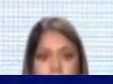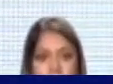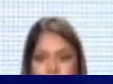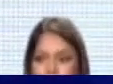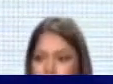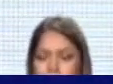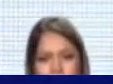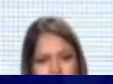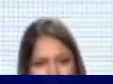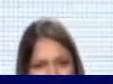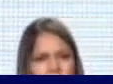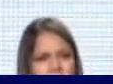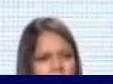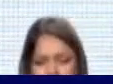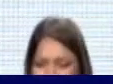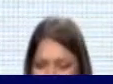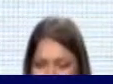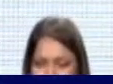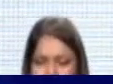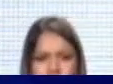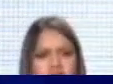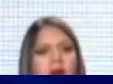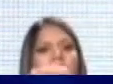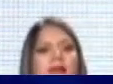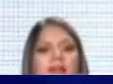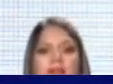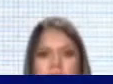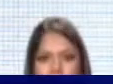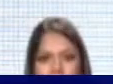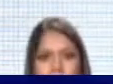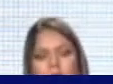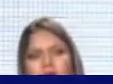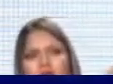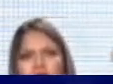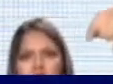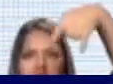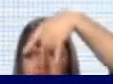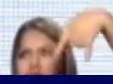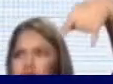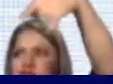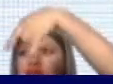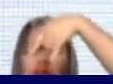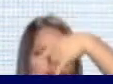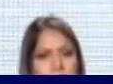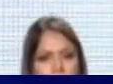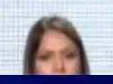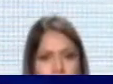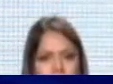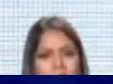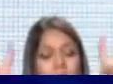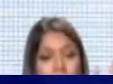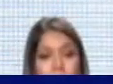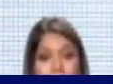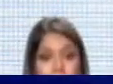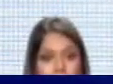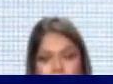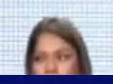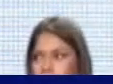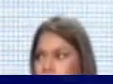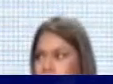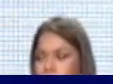de los puertos. Tener un sistema de rastreo satelital en el acompañamiento también de las exportaciones en las